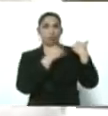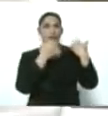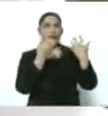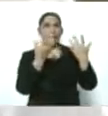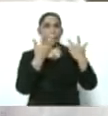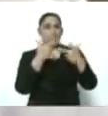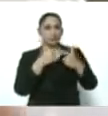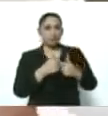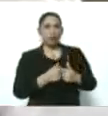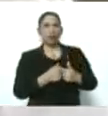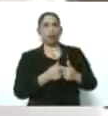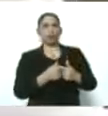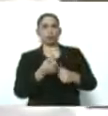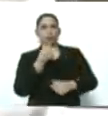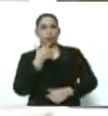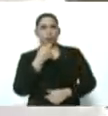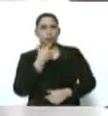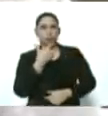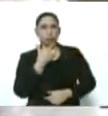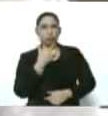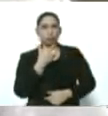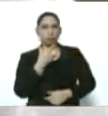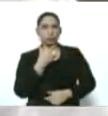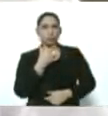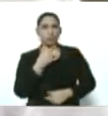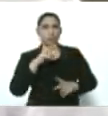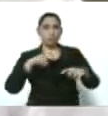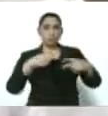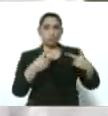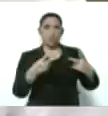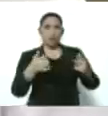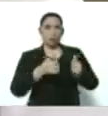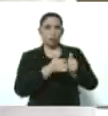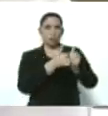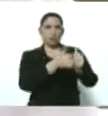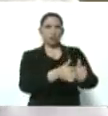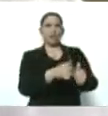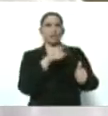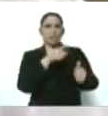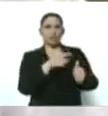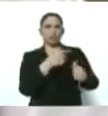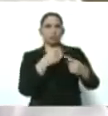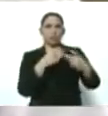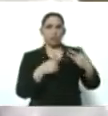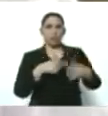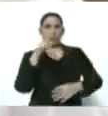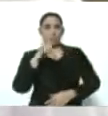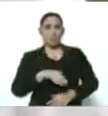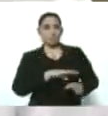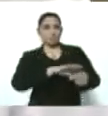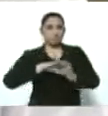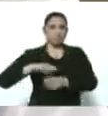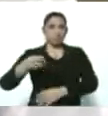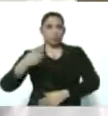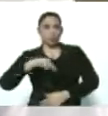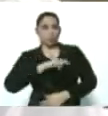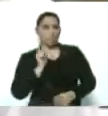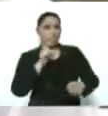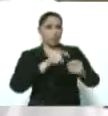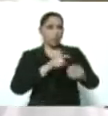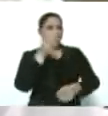en situación novedosa. Importante acompañar esos efectos adversos. Aparte de esto, hemos incluido en el